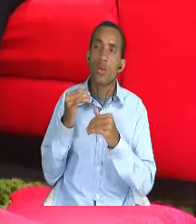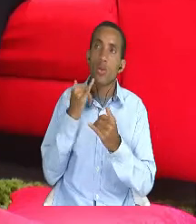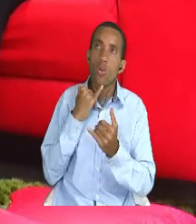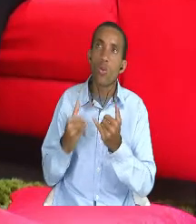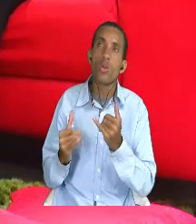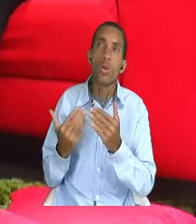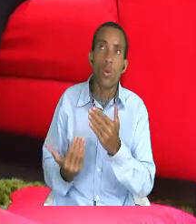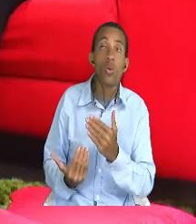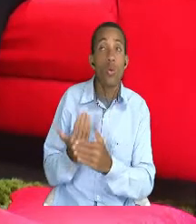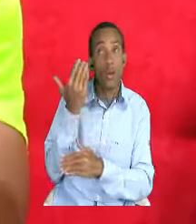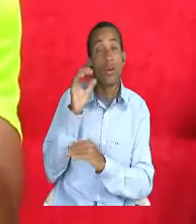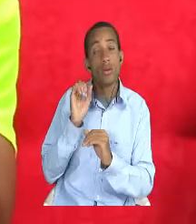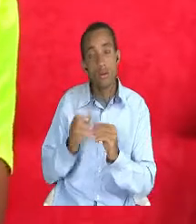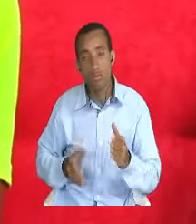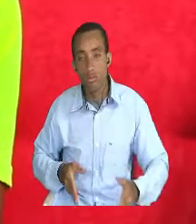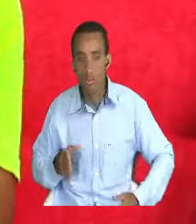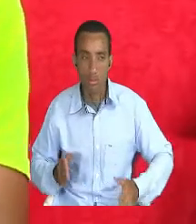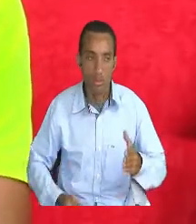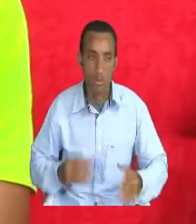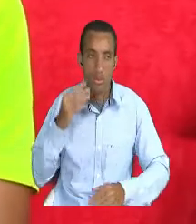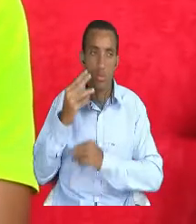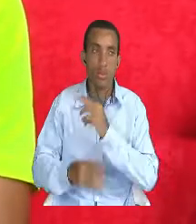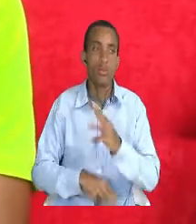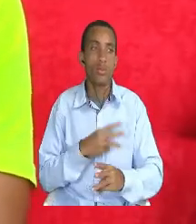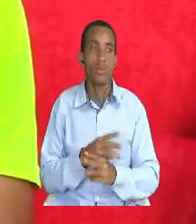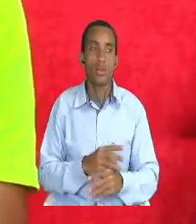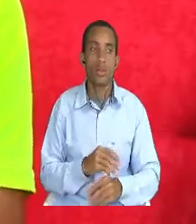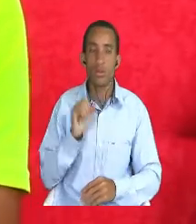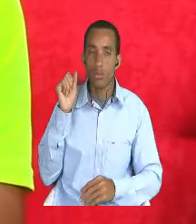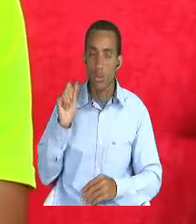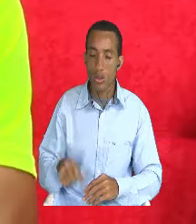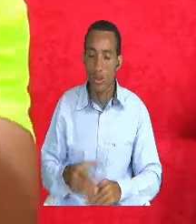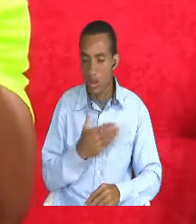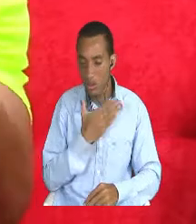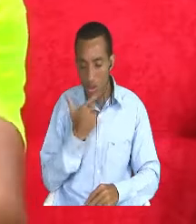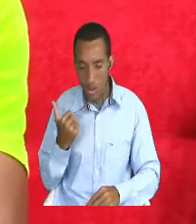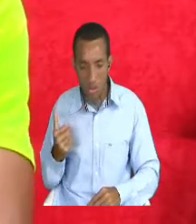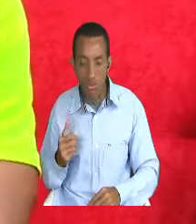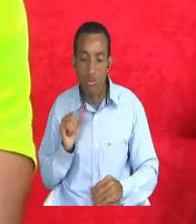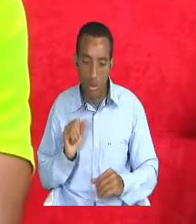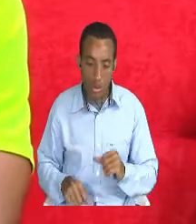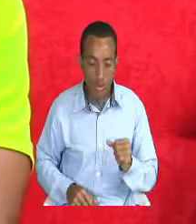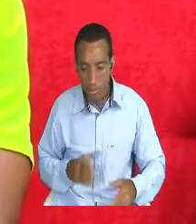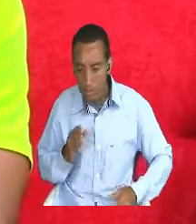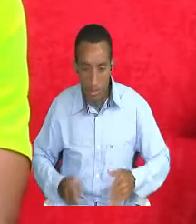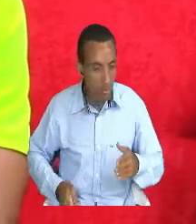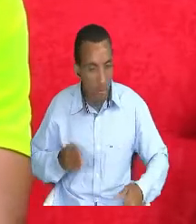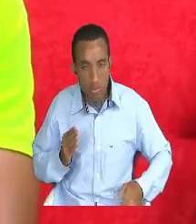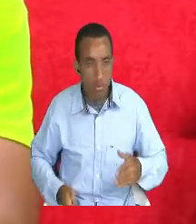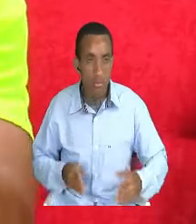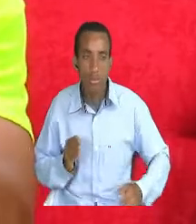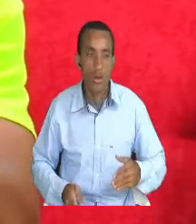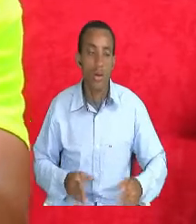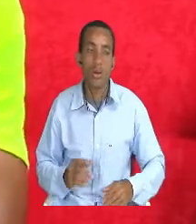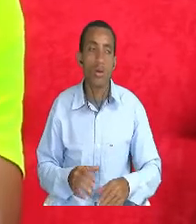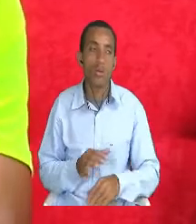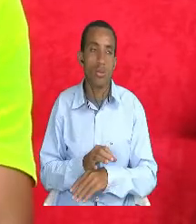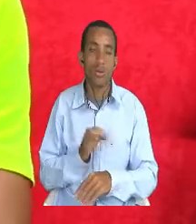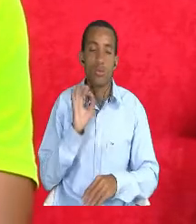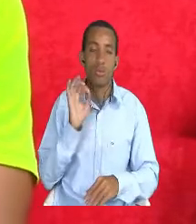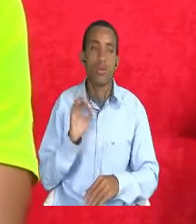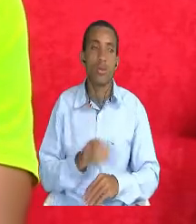usando en el atletismo a nivel mundial para que nuestros atletas tengan la mejor preparación y así puedan lograr estas marcas que son un